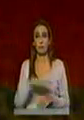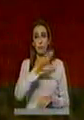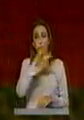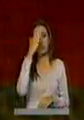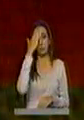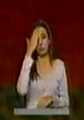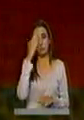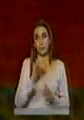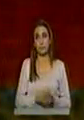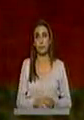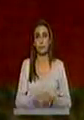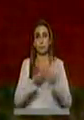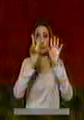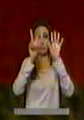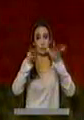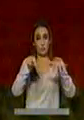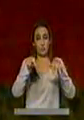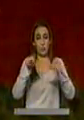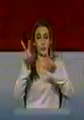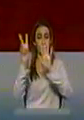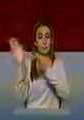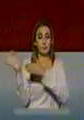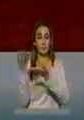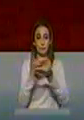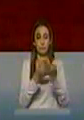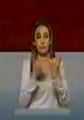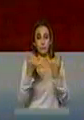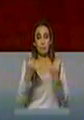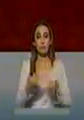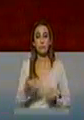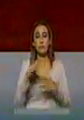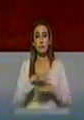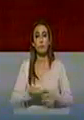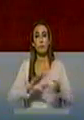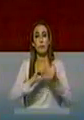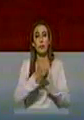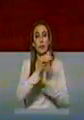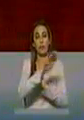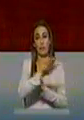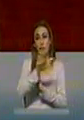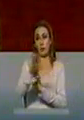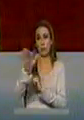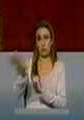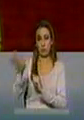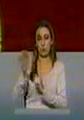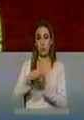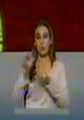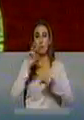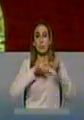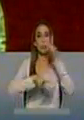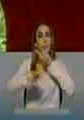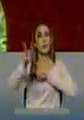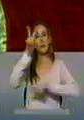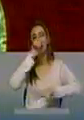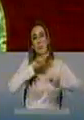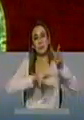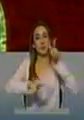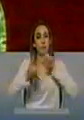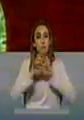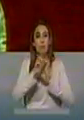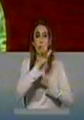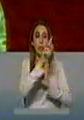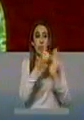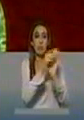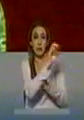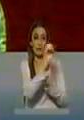tenemos 7 zonales en el Ecuador y cada una tiene que hacer ese trabajo de revisar, tiene que decir, de estos 3.000 y pico